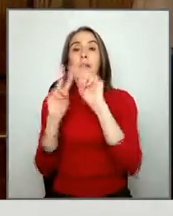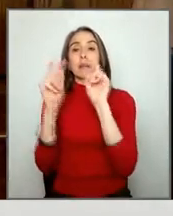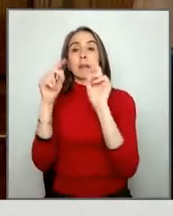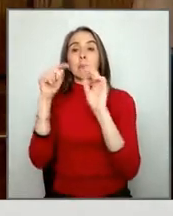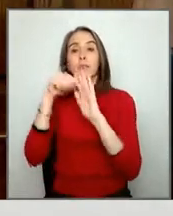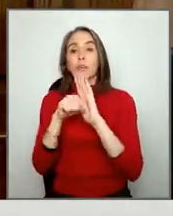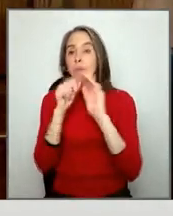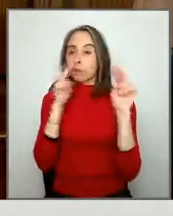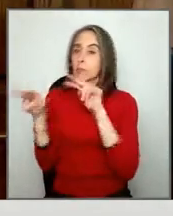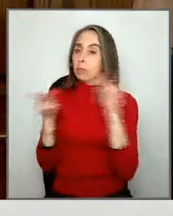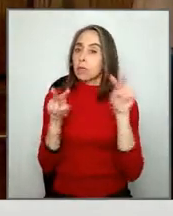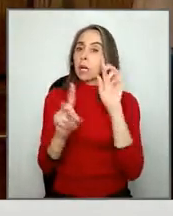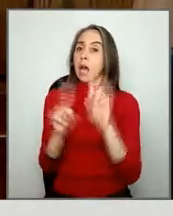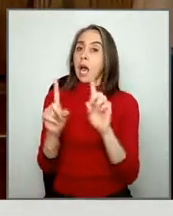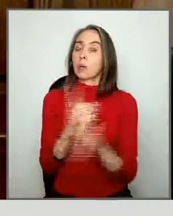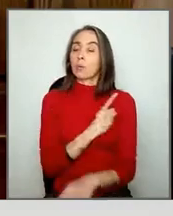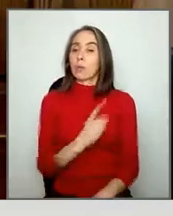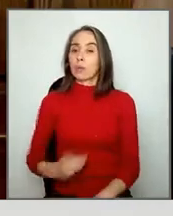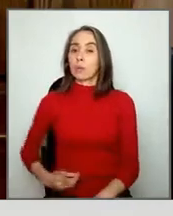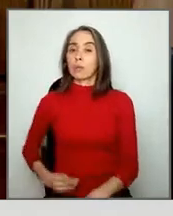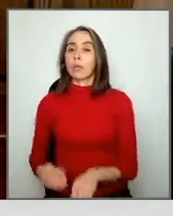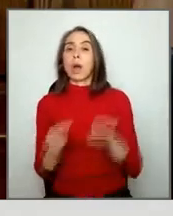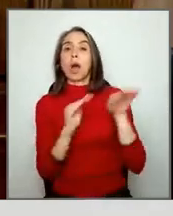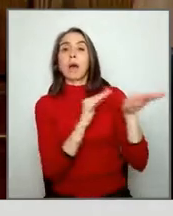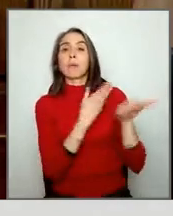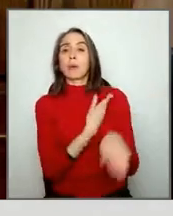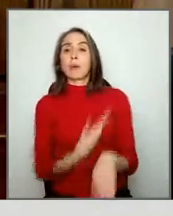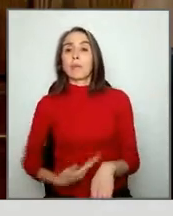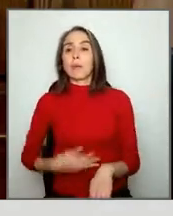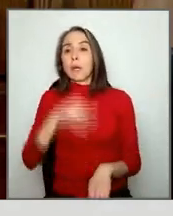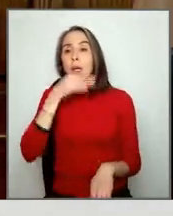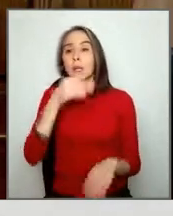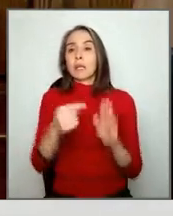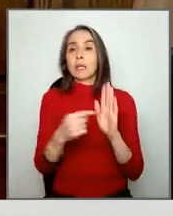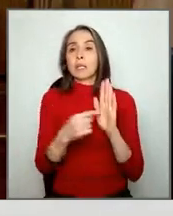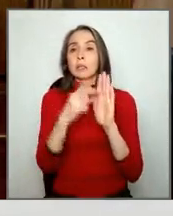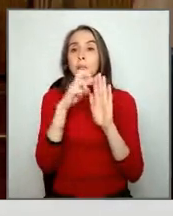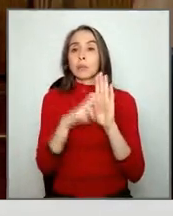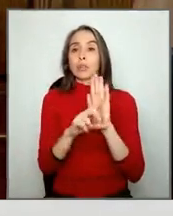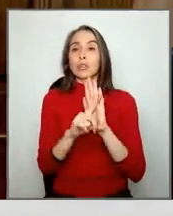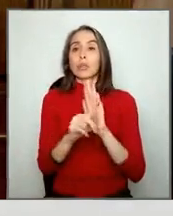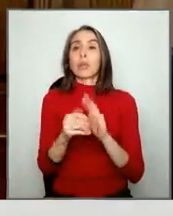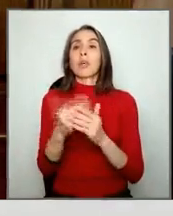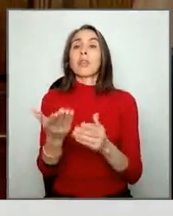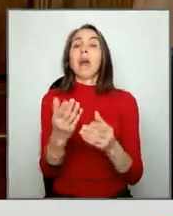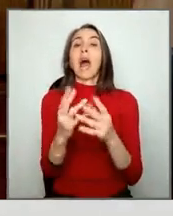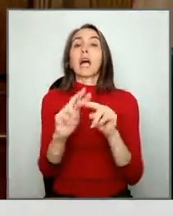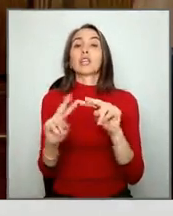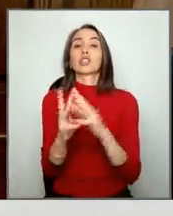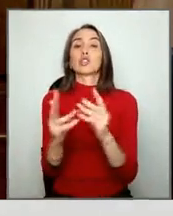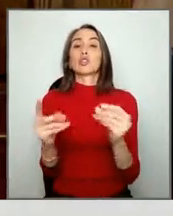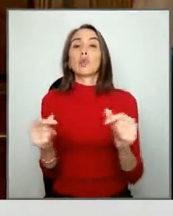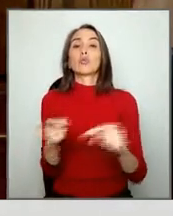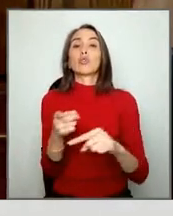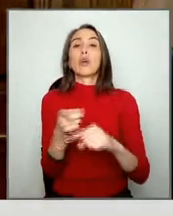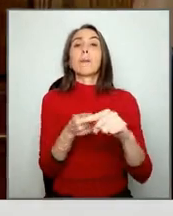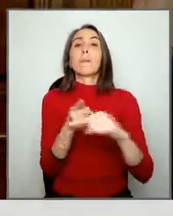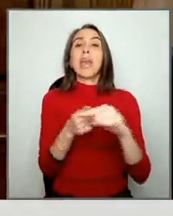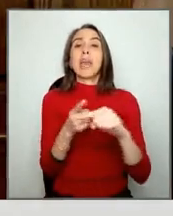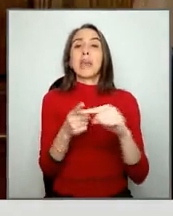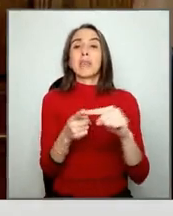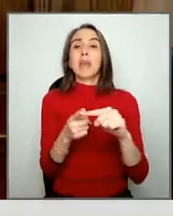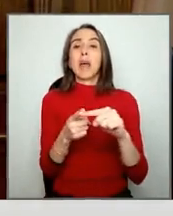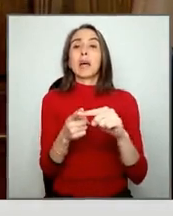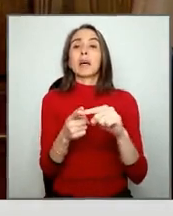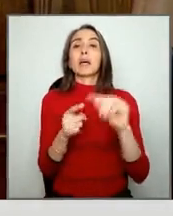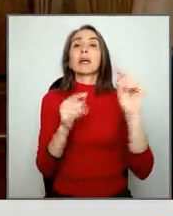oficialistas que que dicen que el proyecto da soluciones a medias que hacen llamado al